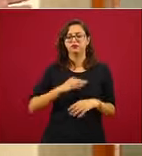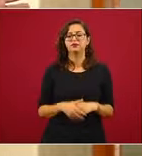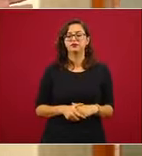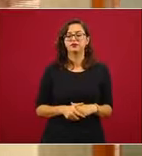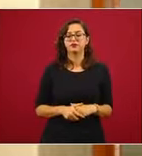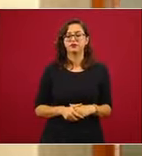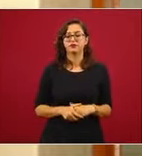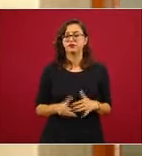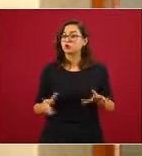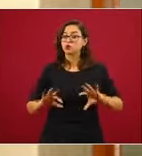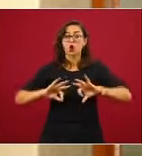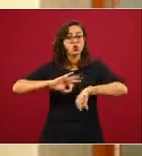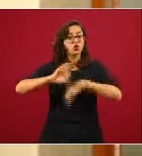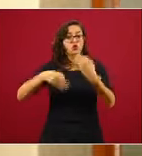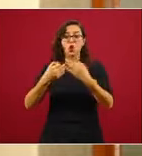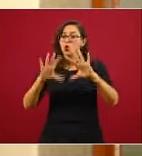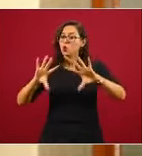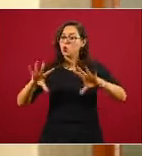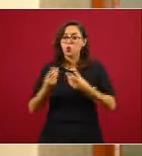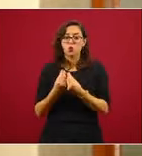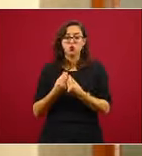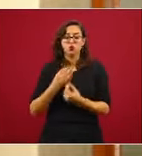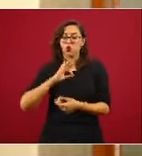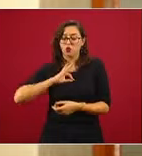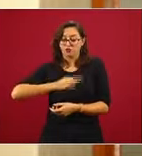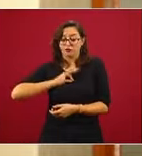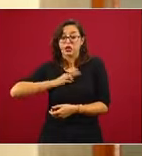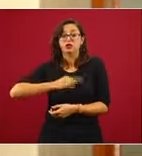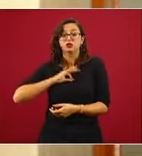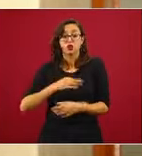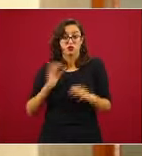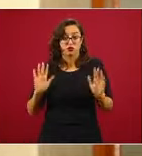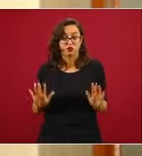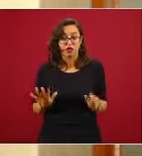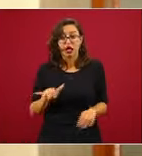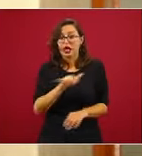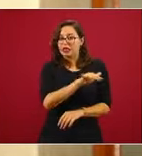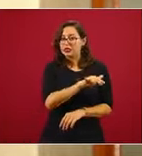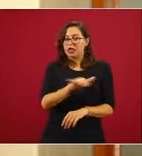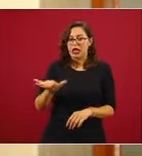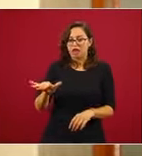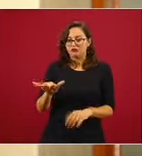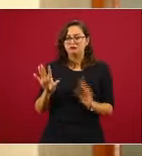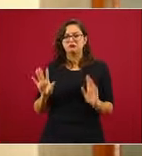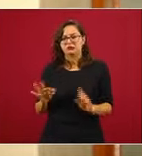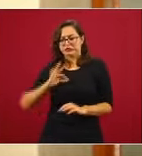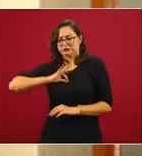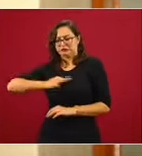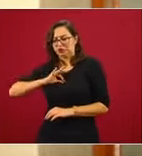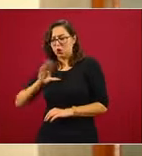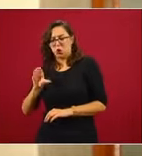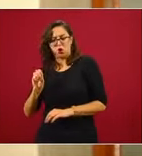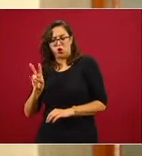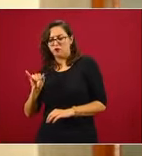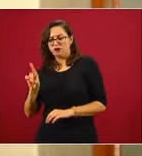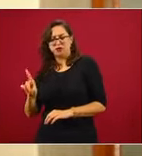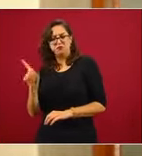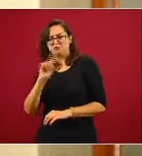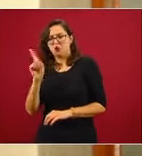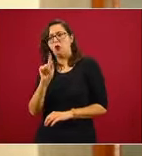por qué las contemplamos? Porque también, como ya lo comentábamos, independientemente de que finalmente no sean